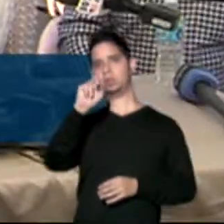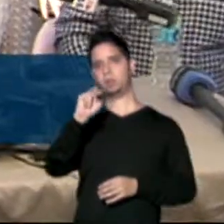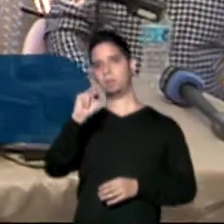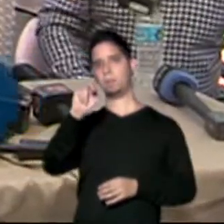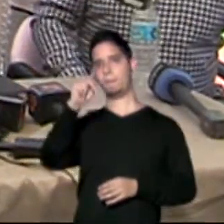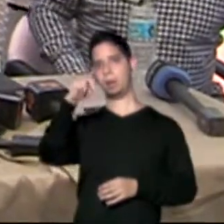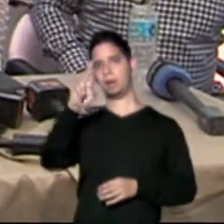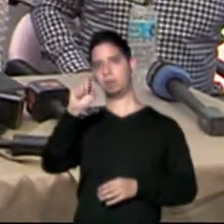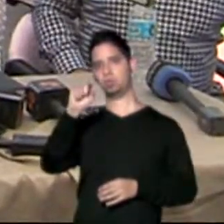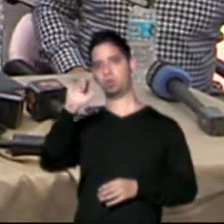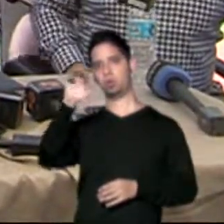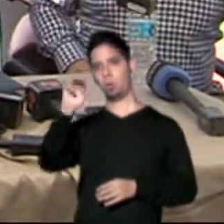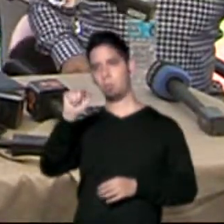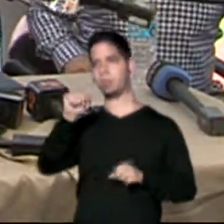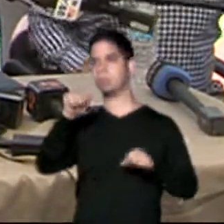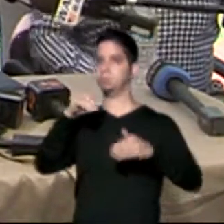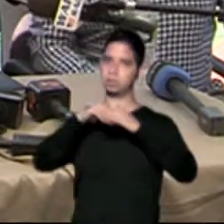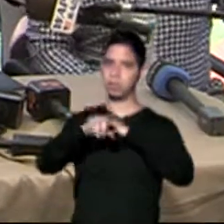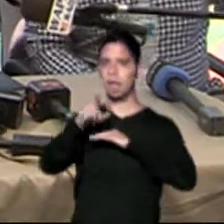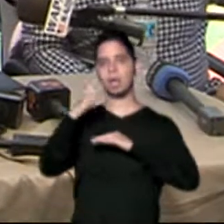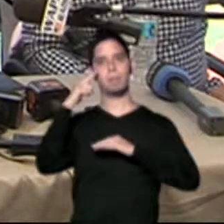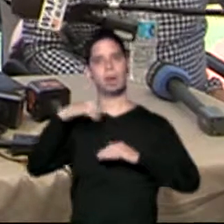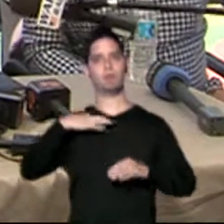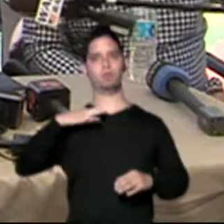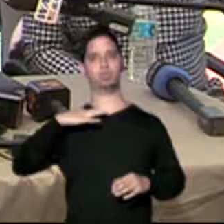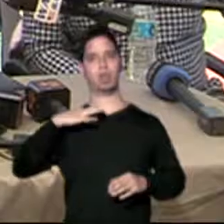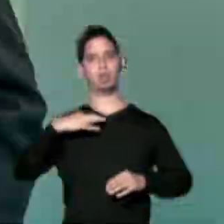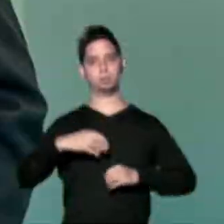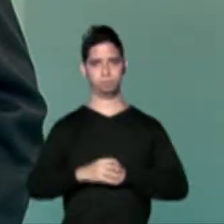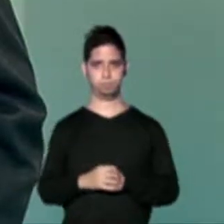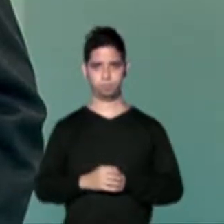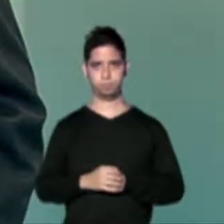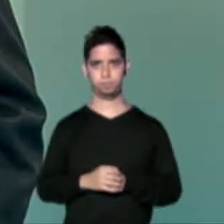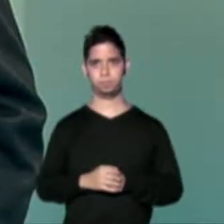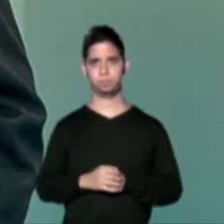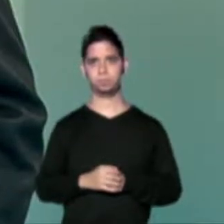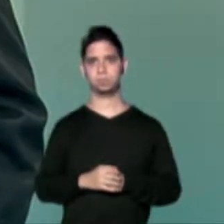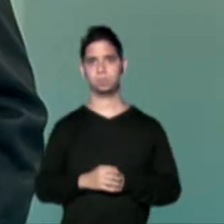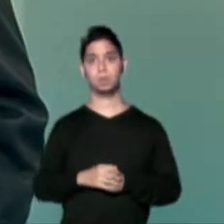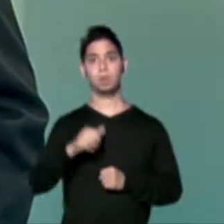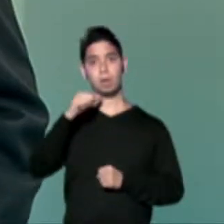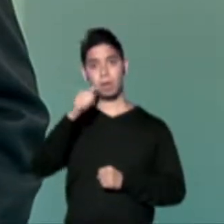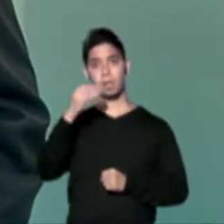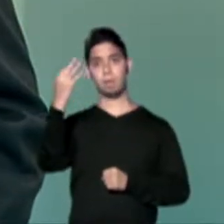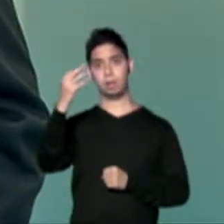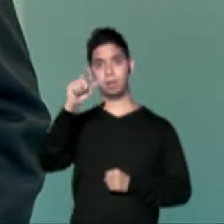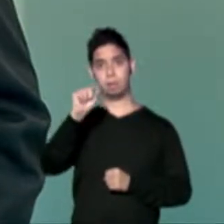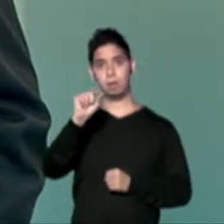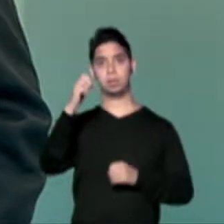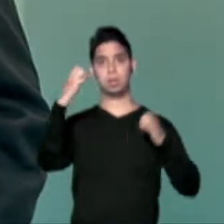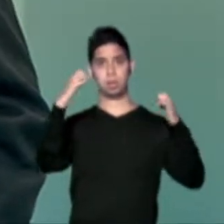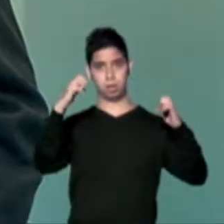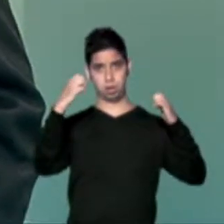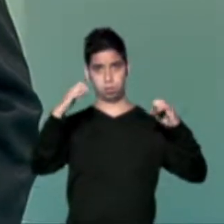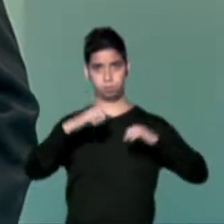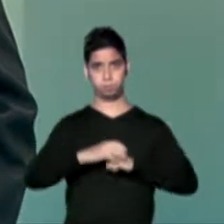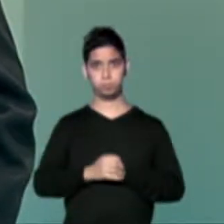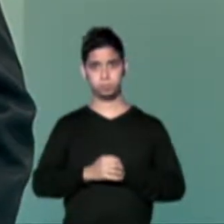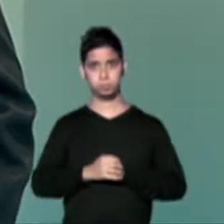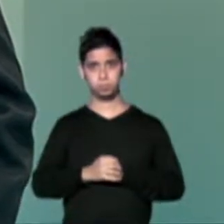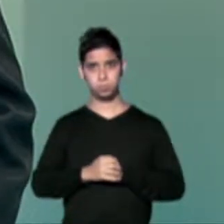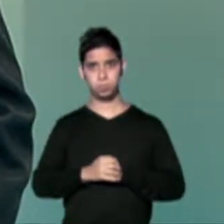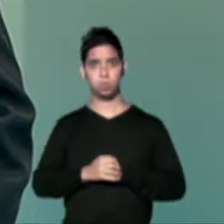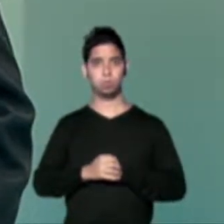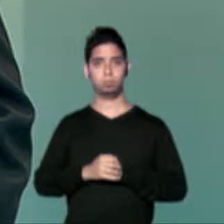www.coaliciónpr.com. Para Noticias 24/7, Glorinel Soto Rodríguez. Y mañana viernes 20 de enero, Noticias 24/7 transmitirá la ceremonia